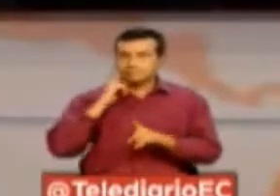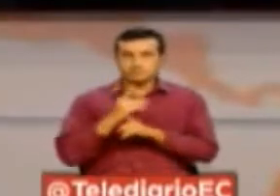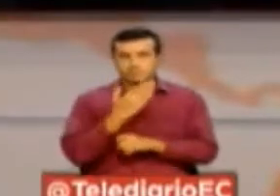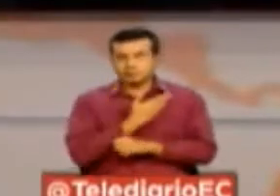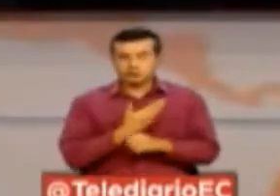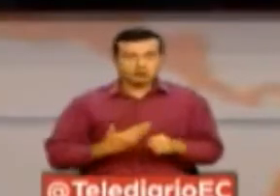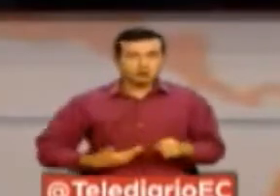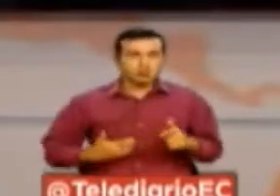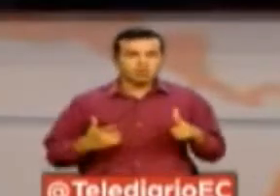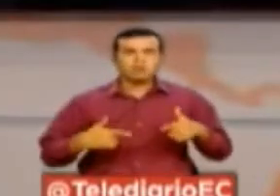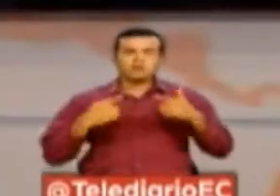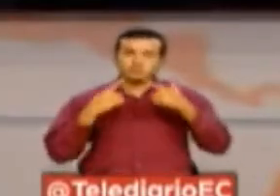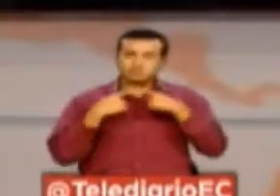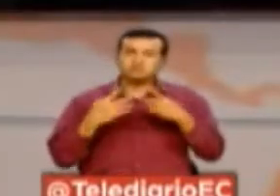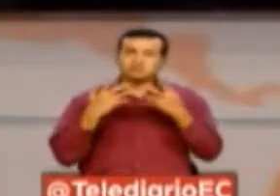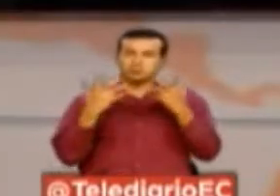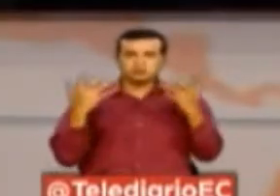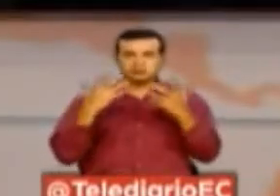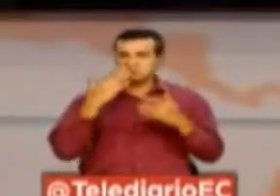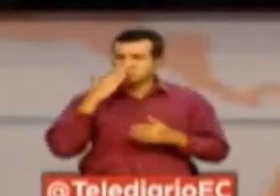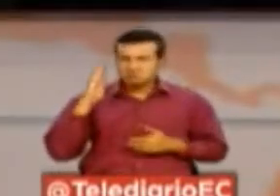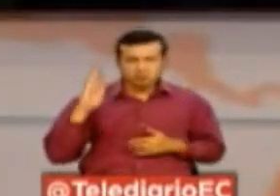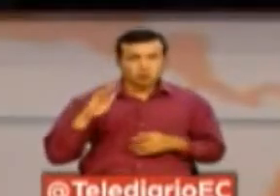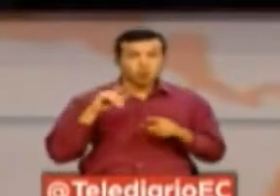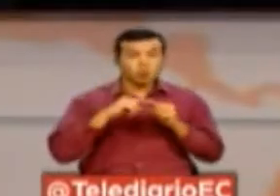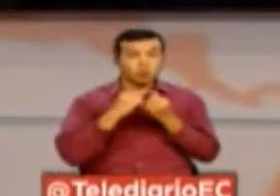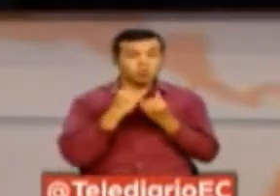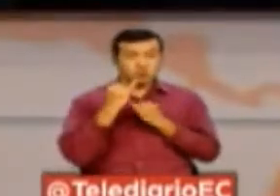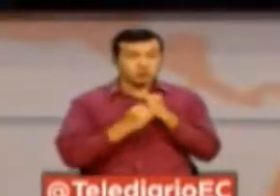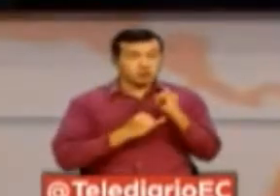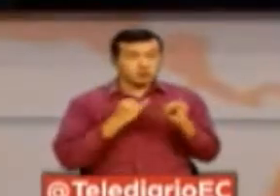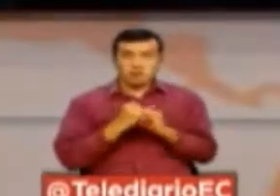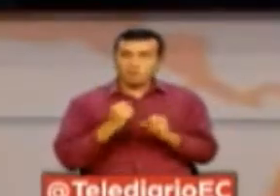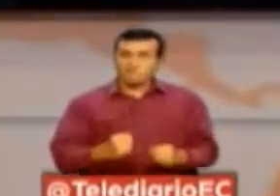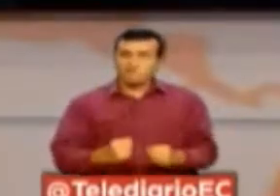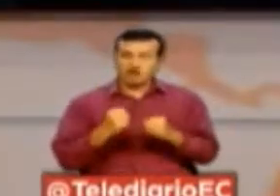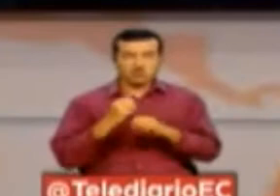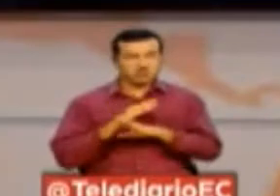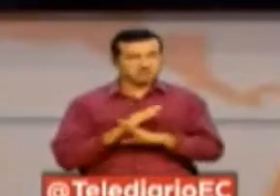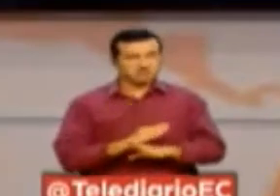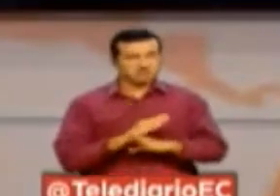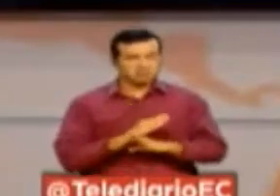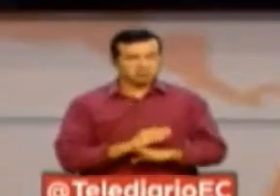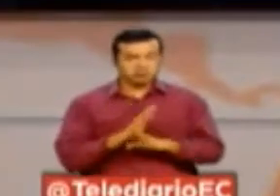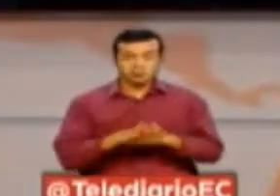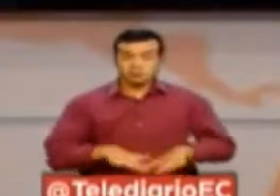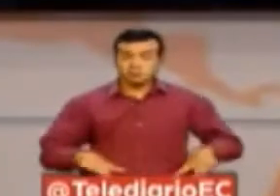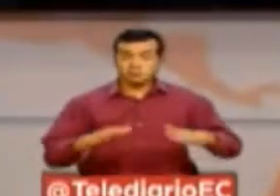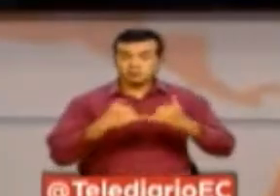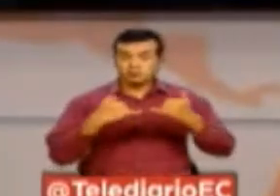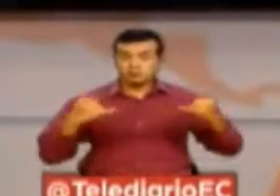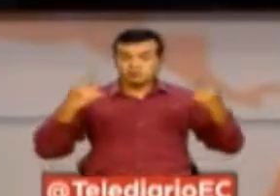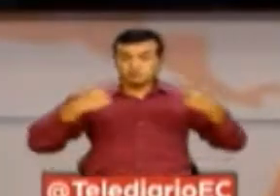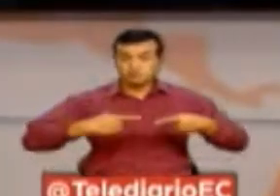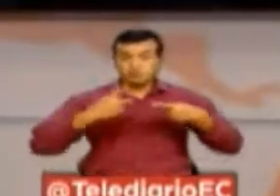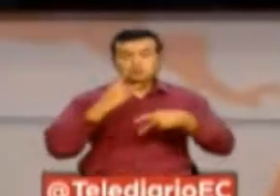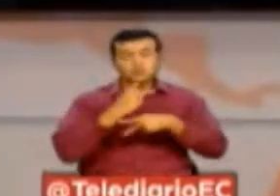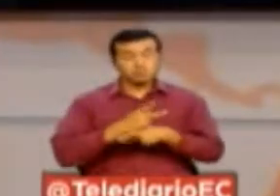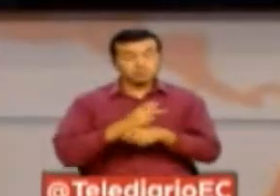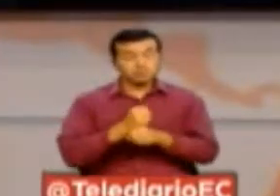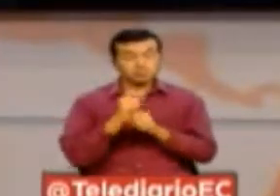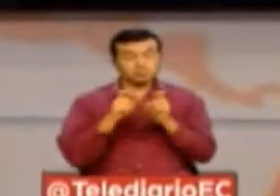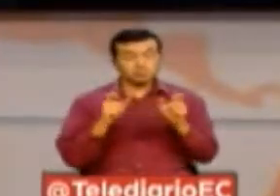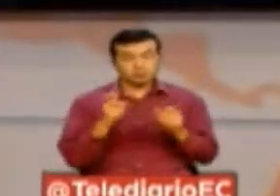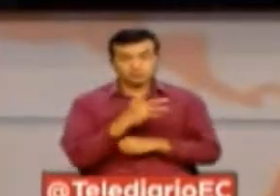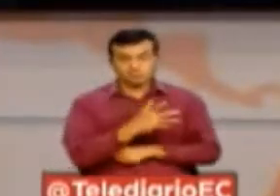presidente de lenin moreno es hacer frente al crimen transnacional de forma muy enérgica permanente en nuestra frontera y cuidar la seguridad de